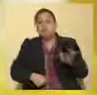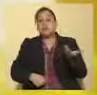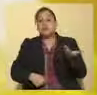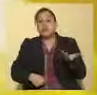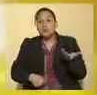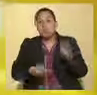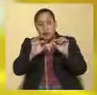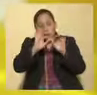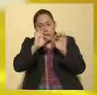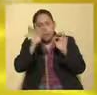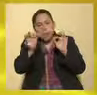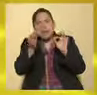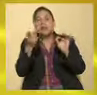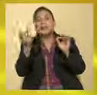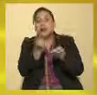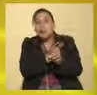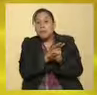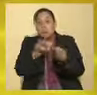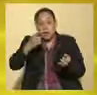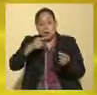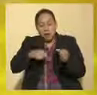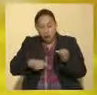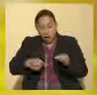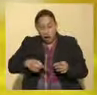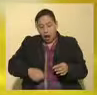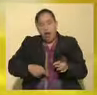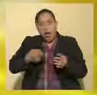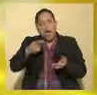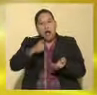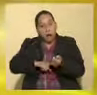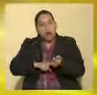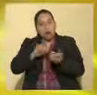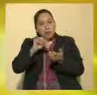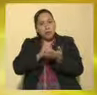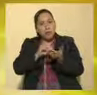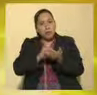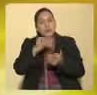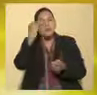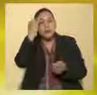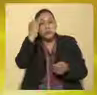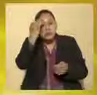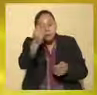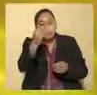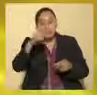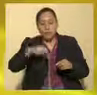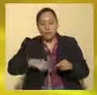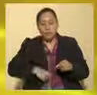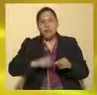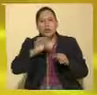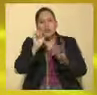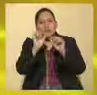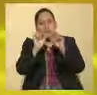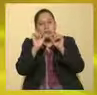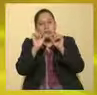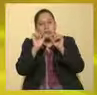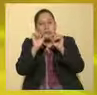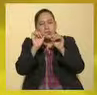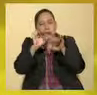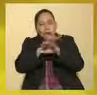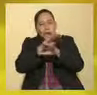la manguerita o tubo sigue hacia adentro. Con el paso del tiempo se va fibrosando y se